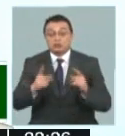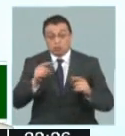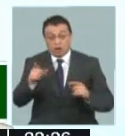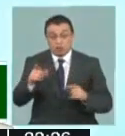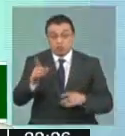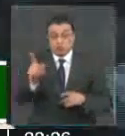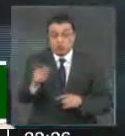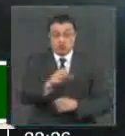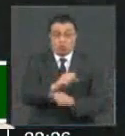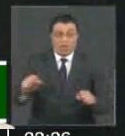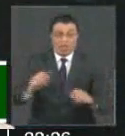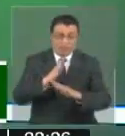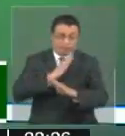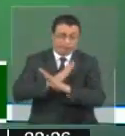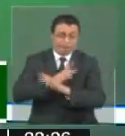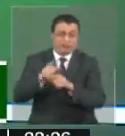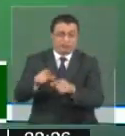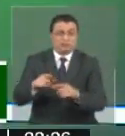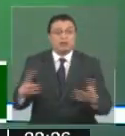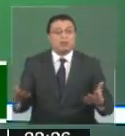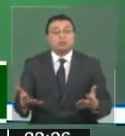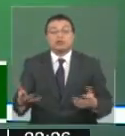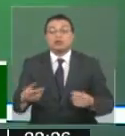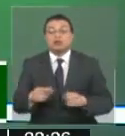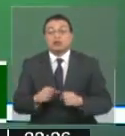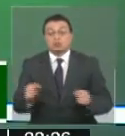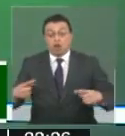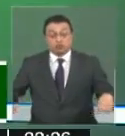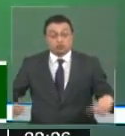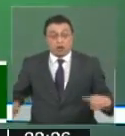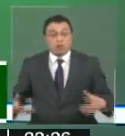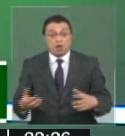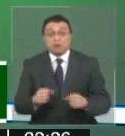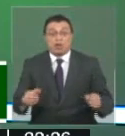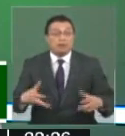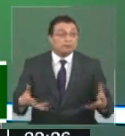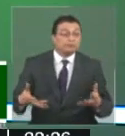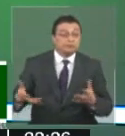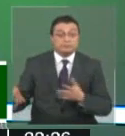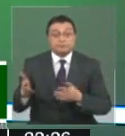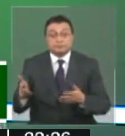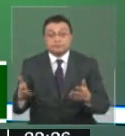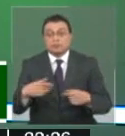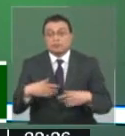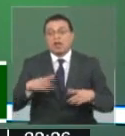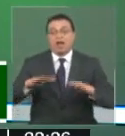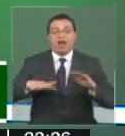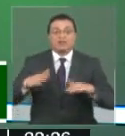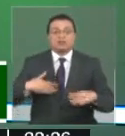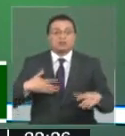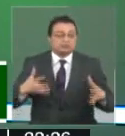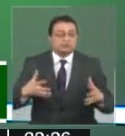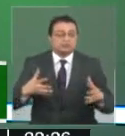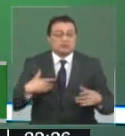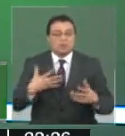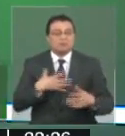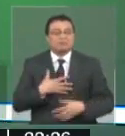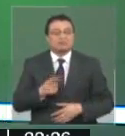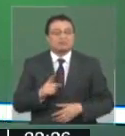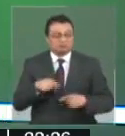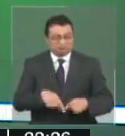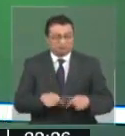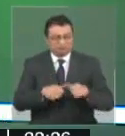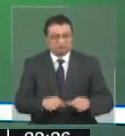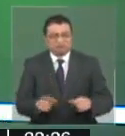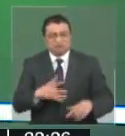para ti por estar en una silla de ruedas? De repente, como que te da lata irte del lugar. Ya no quería estar,